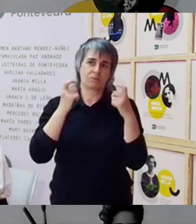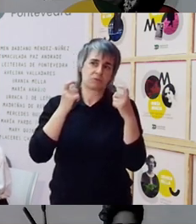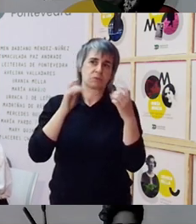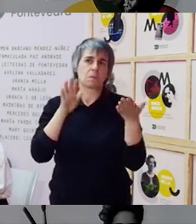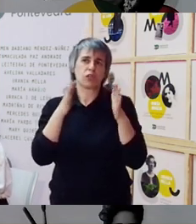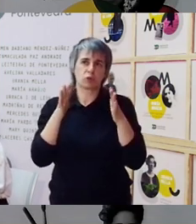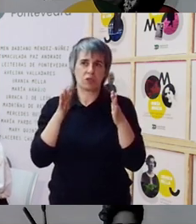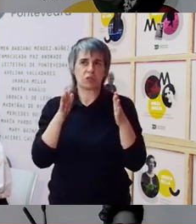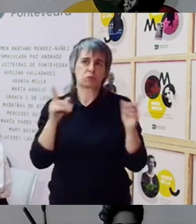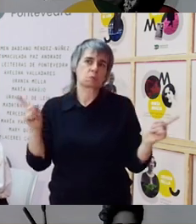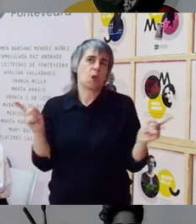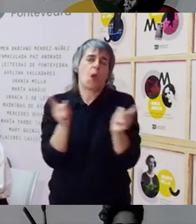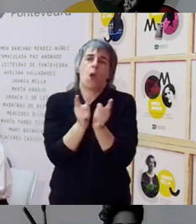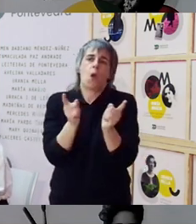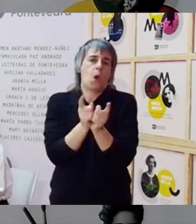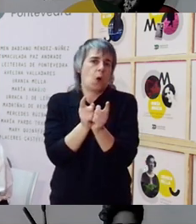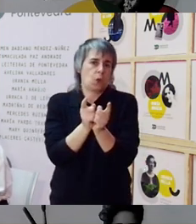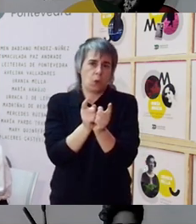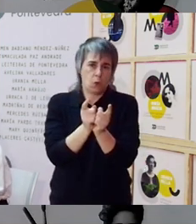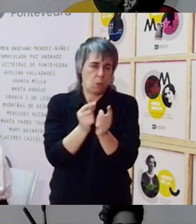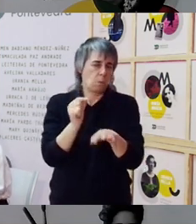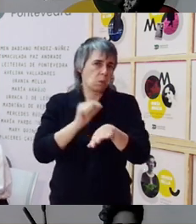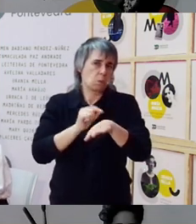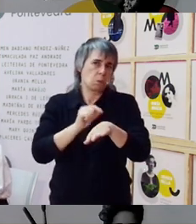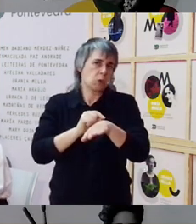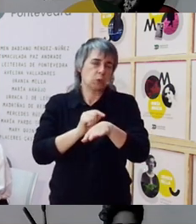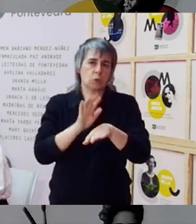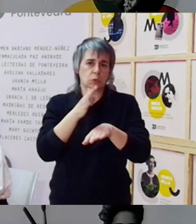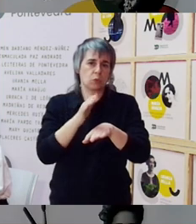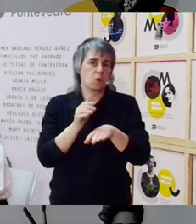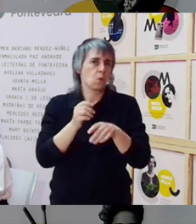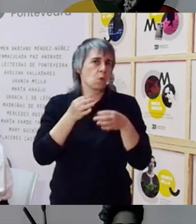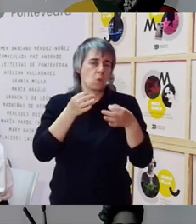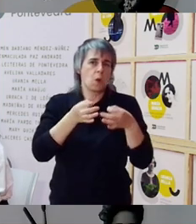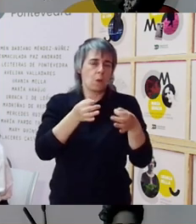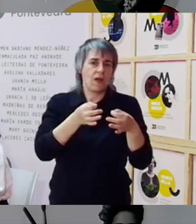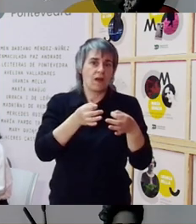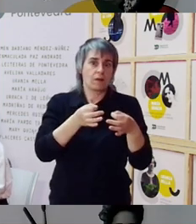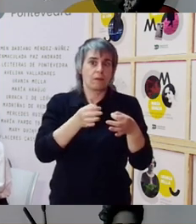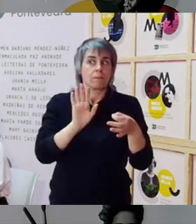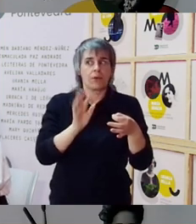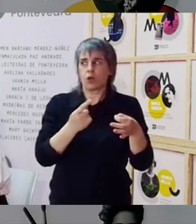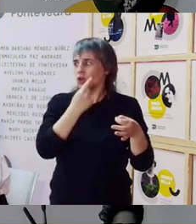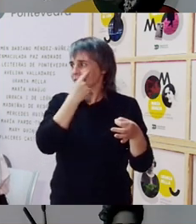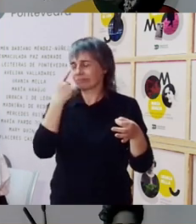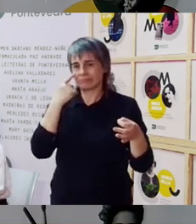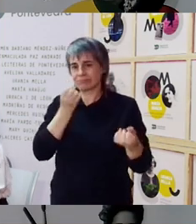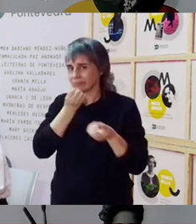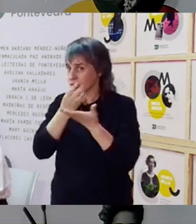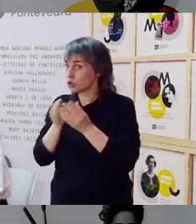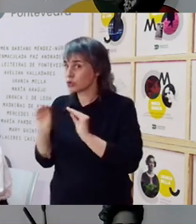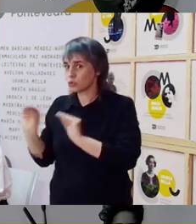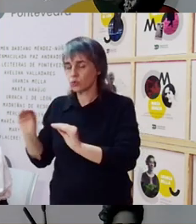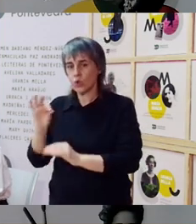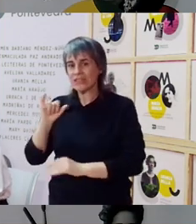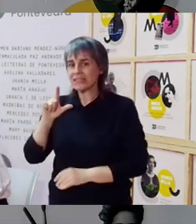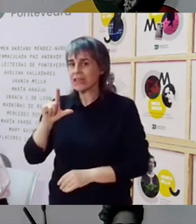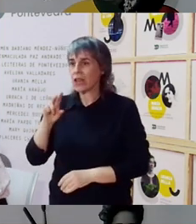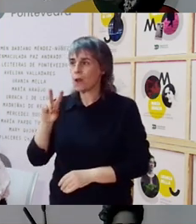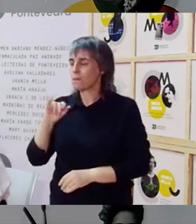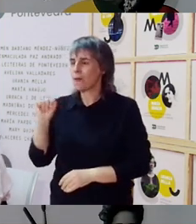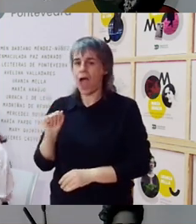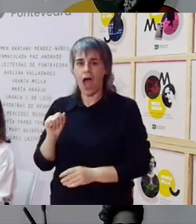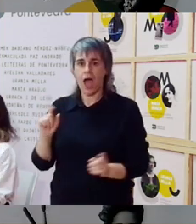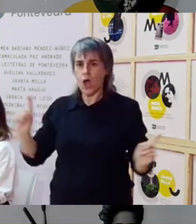os podcasts, porque o testemunho privilexiado de Silvia non se podía cortar por ningún